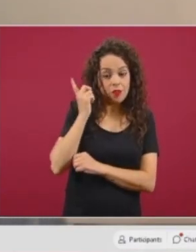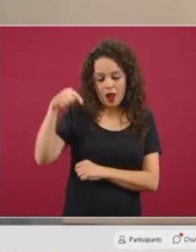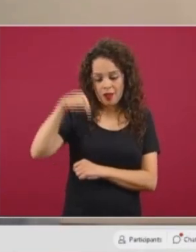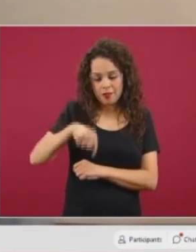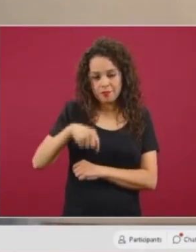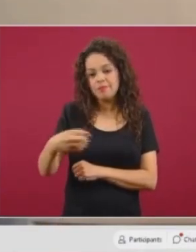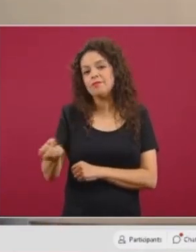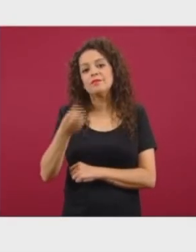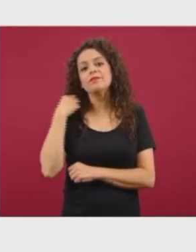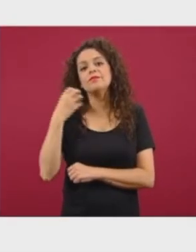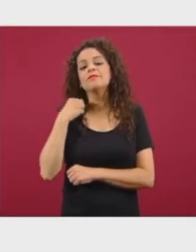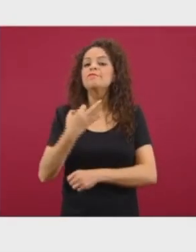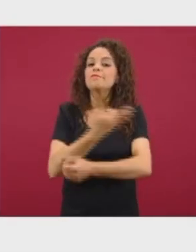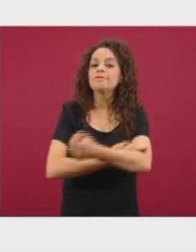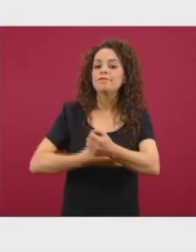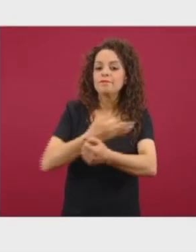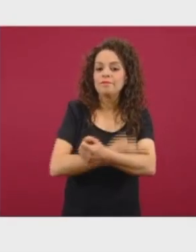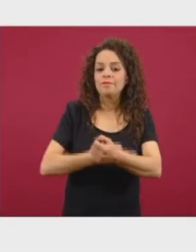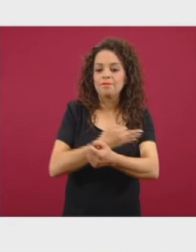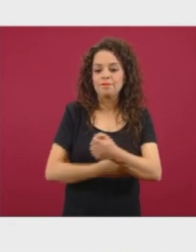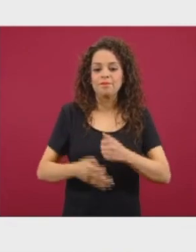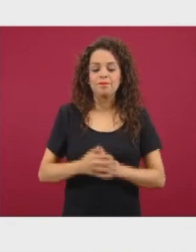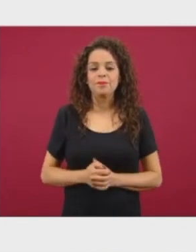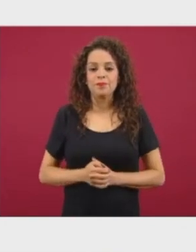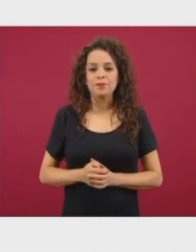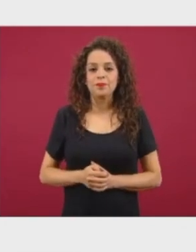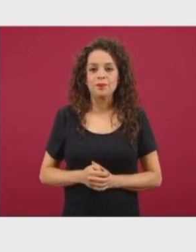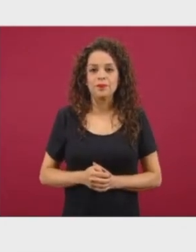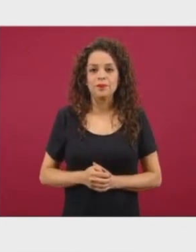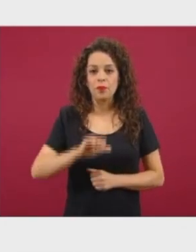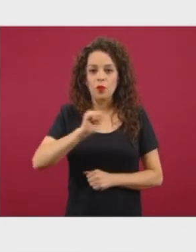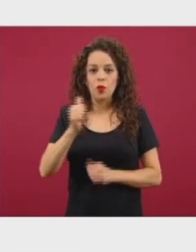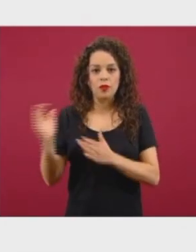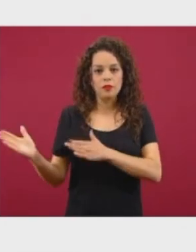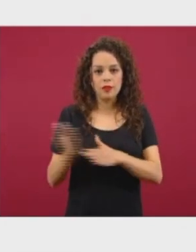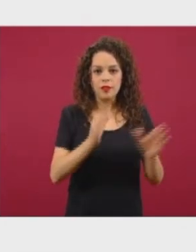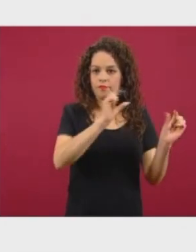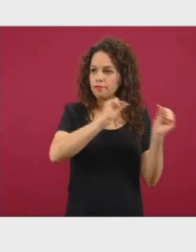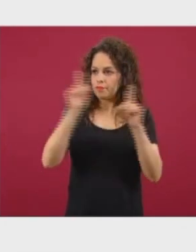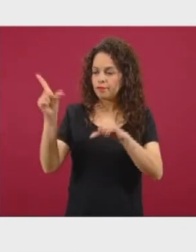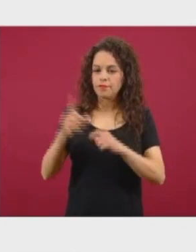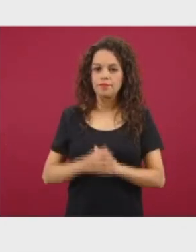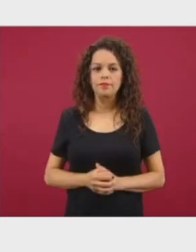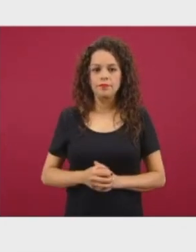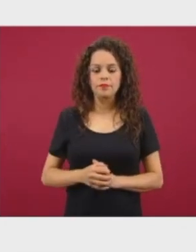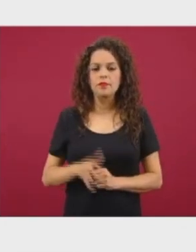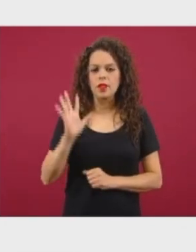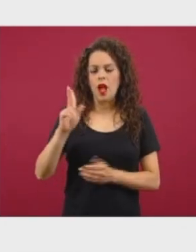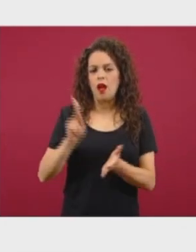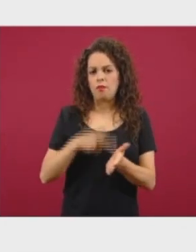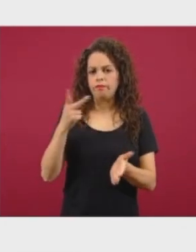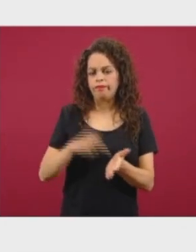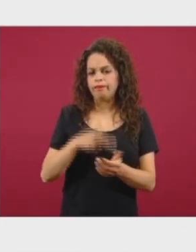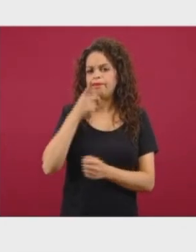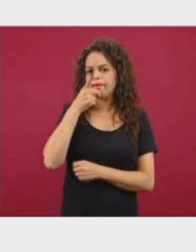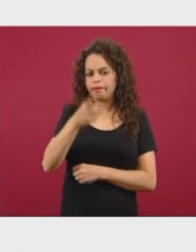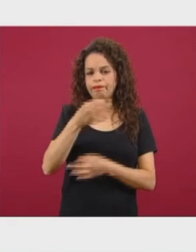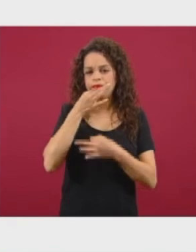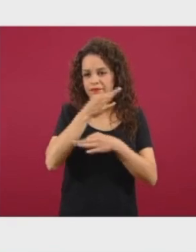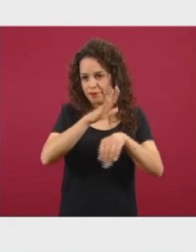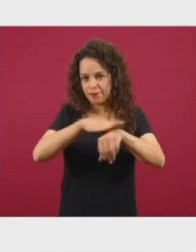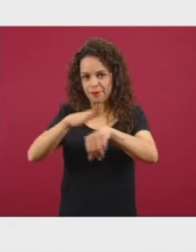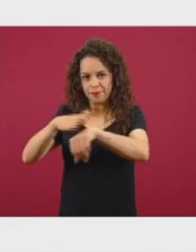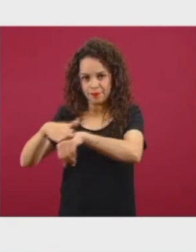conferencia nocturna. Por favor, la que sigue. Y como hemos reiterado este mensaje a lo largo de las